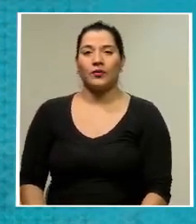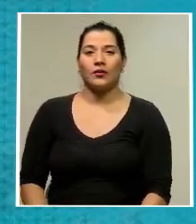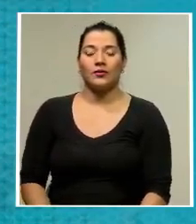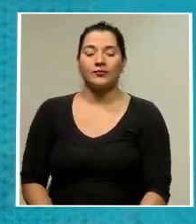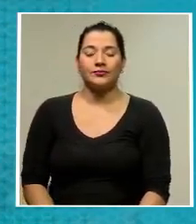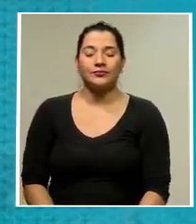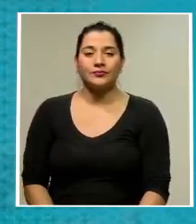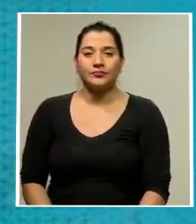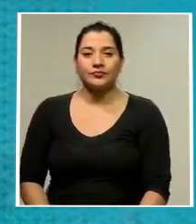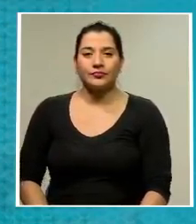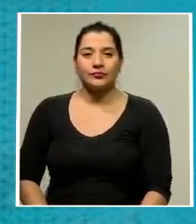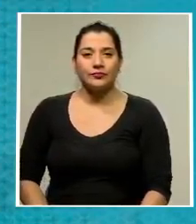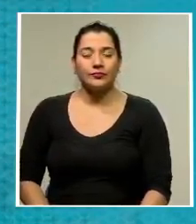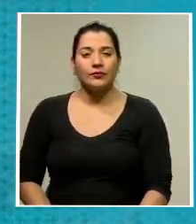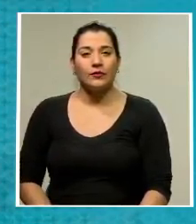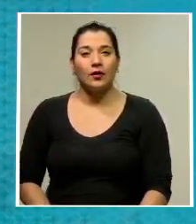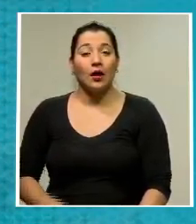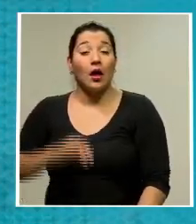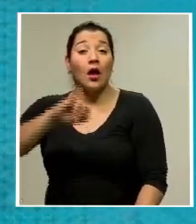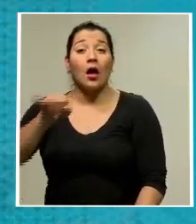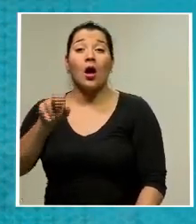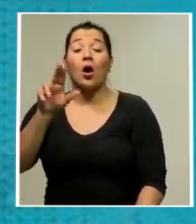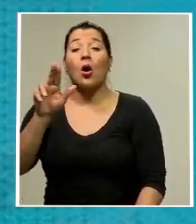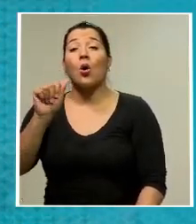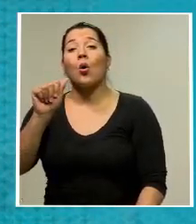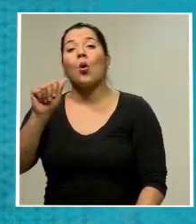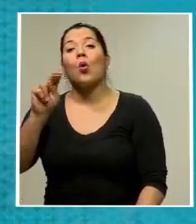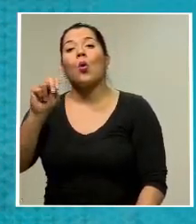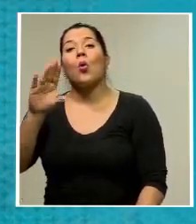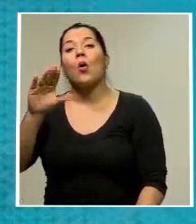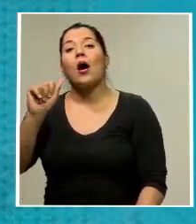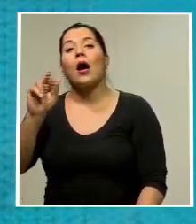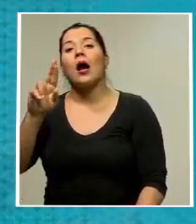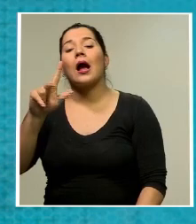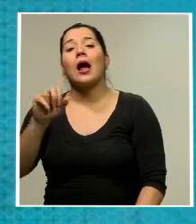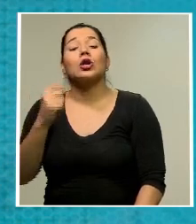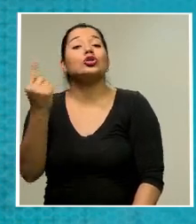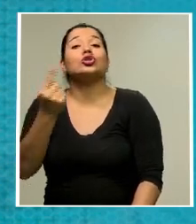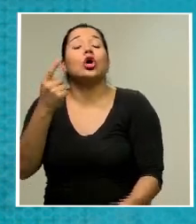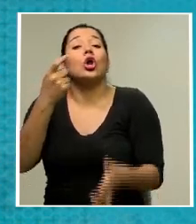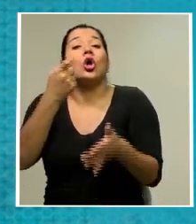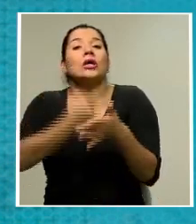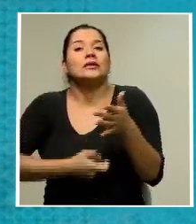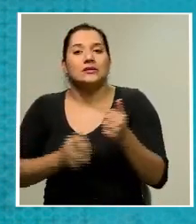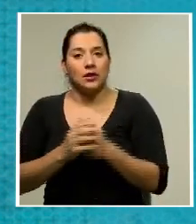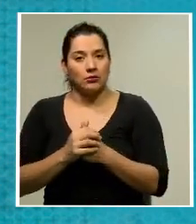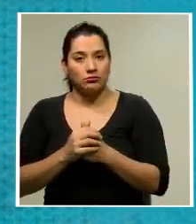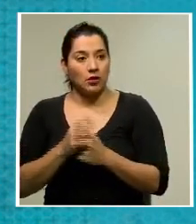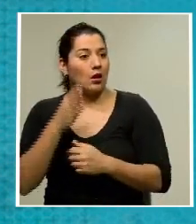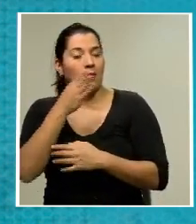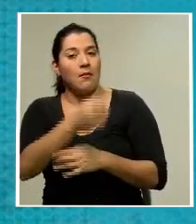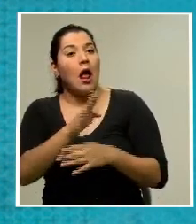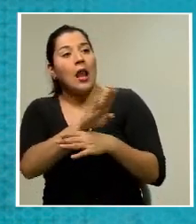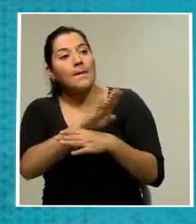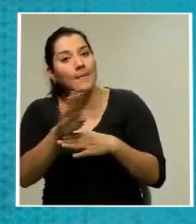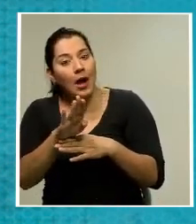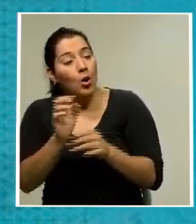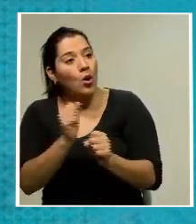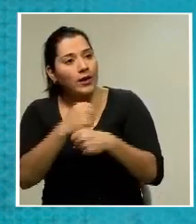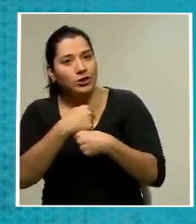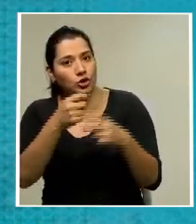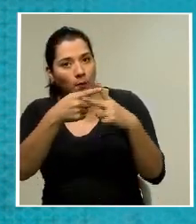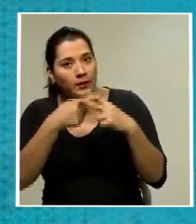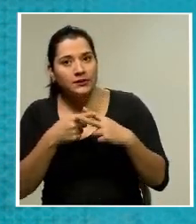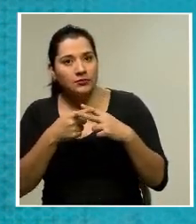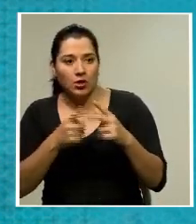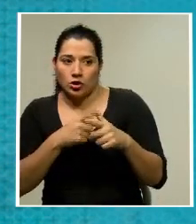ofrecido nada. Simplemente Juan Carlos exige como ciudadano. Entonces, en el banco hizo un préstamo. Bueno, él exige que le cumplan el contrato al préstamo.